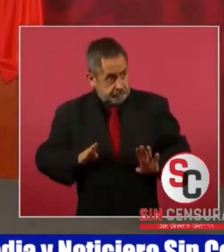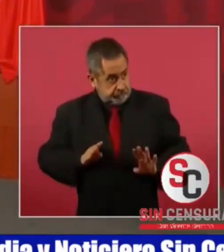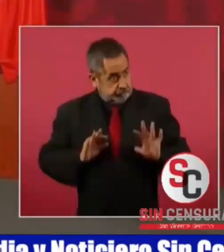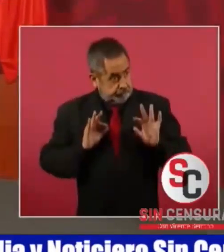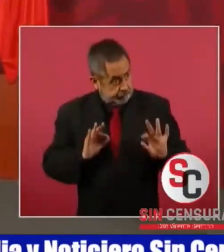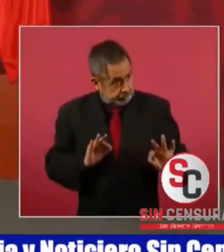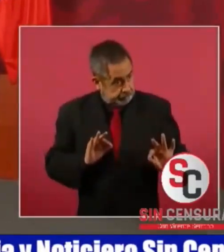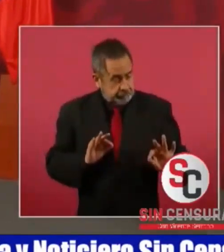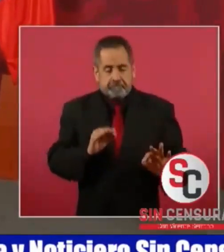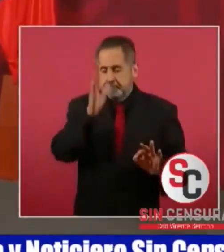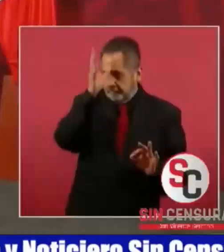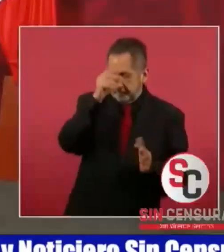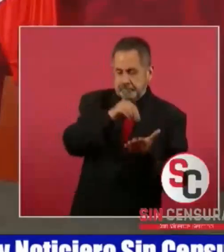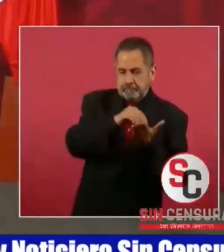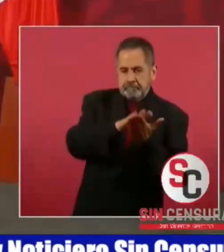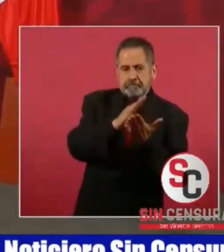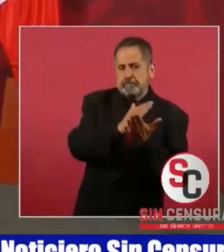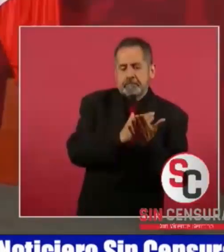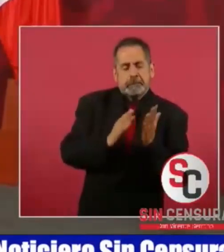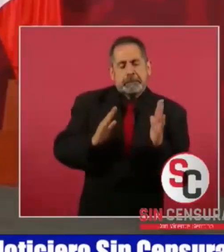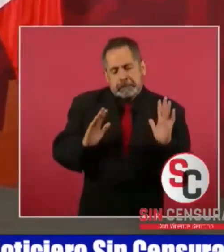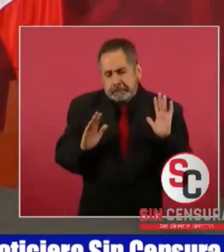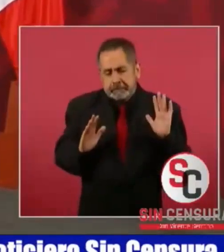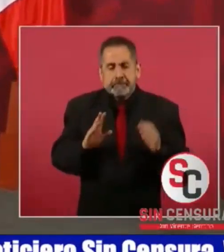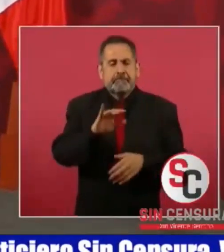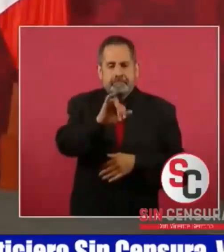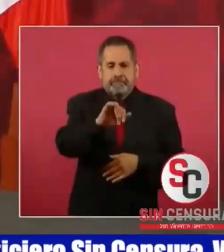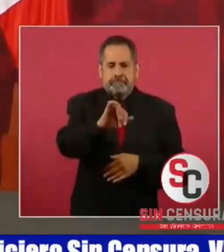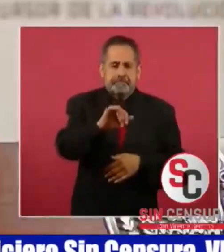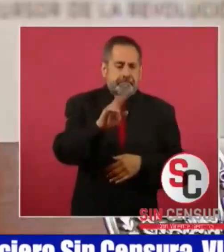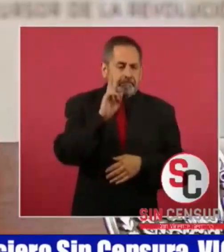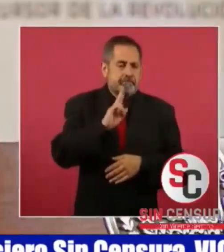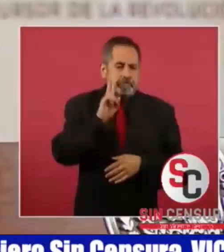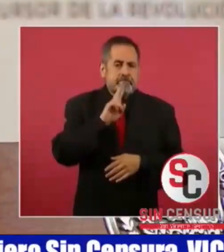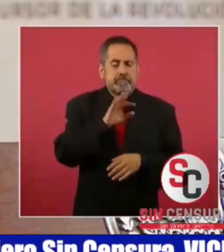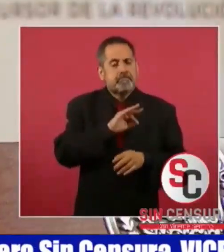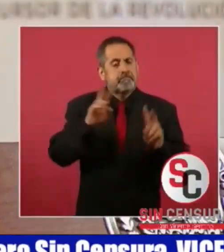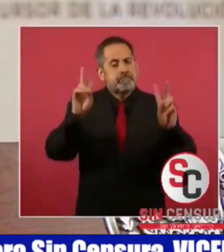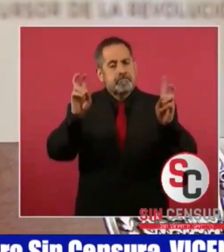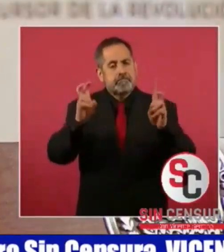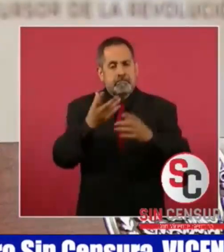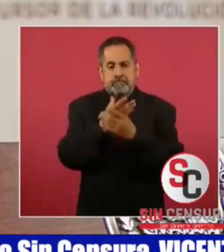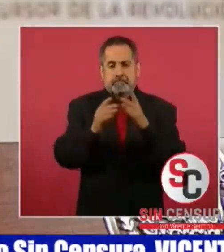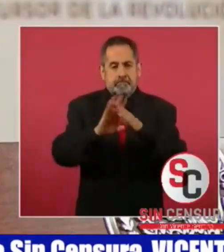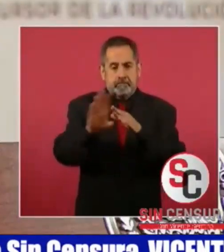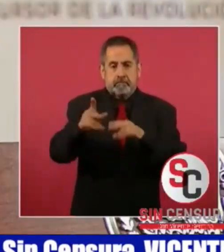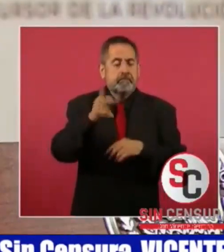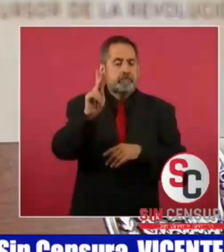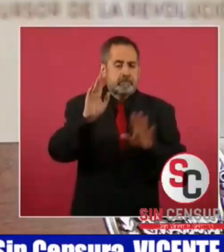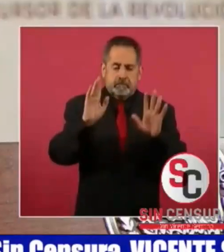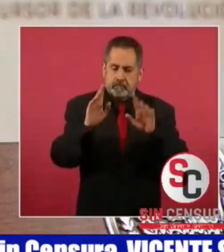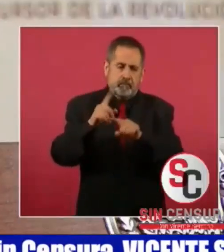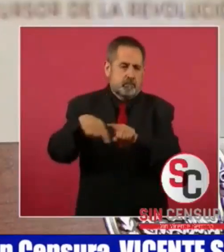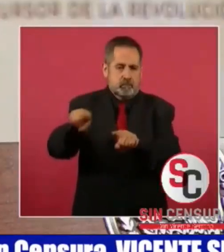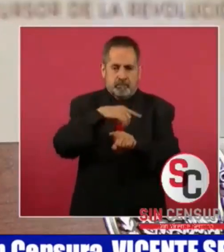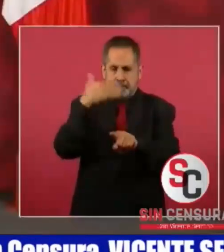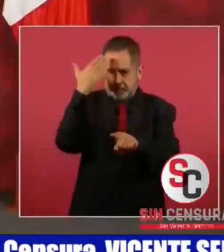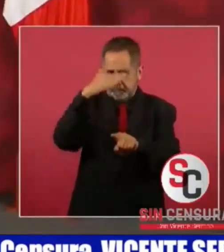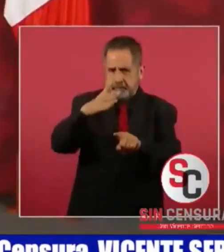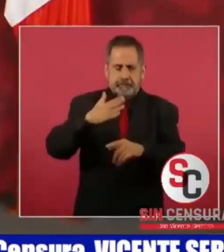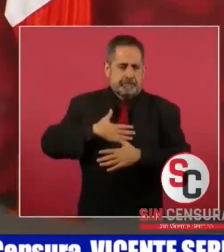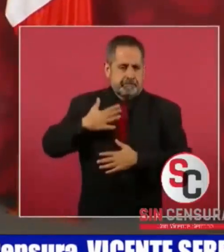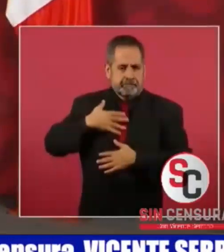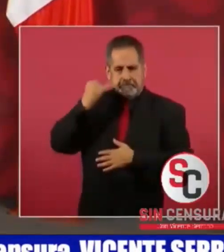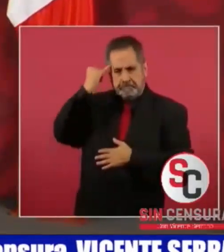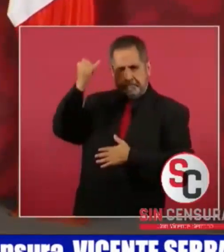dos pueblos. Y sí, vamos a tratar el tema migratorio, pero ya ustedes saben cuál es